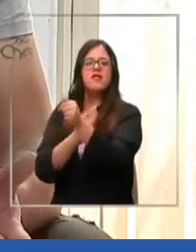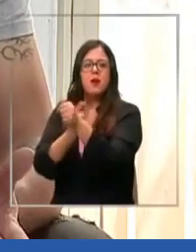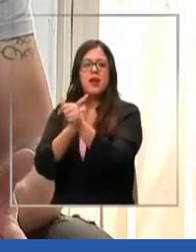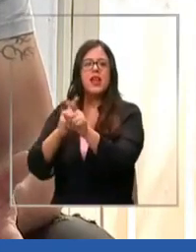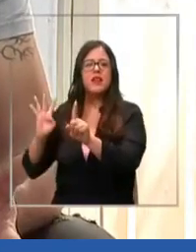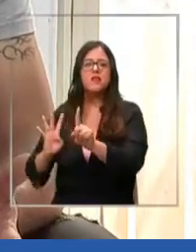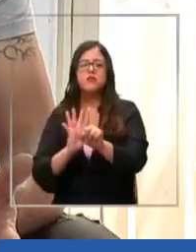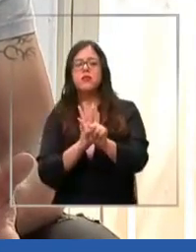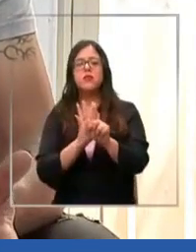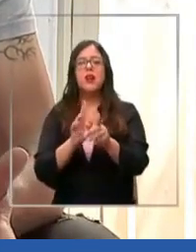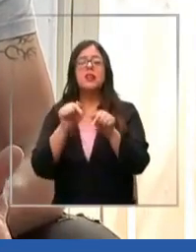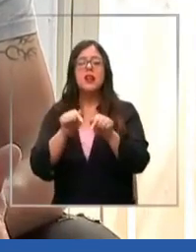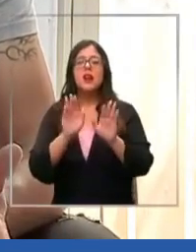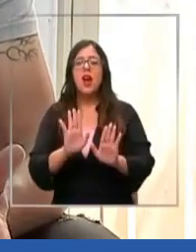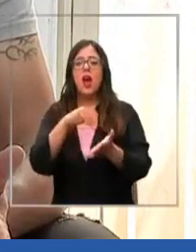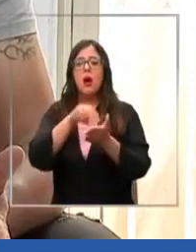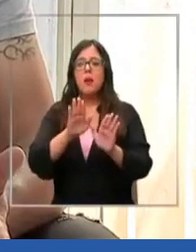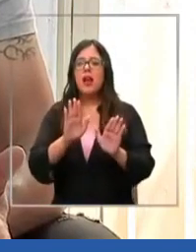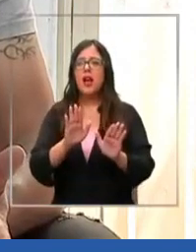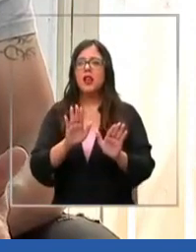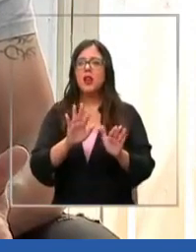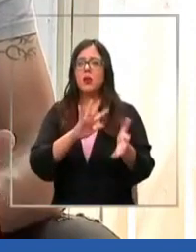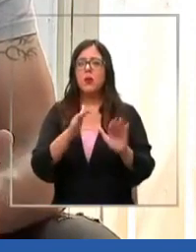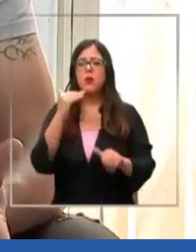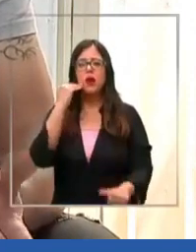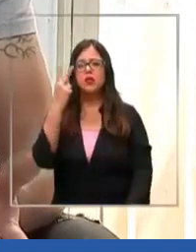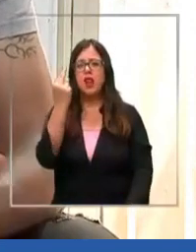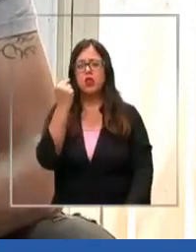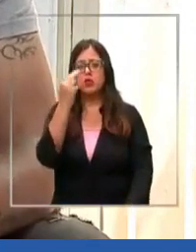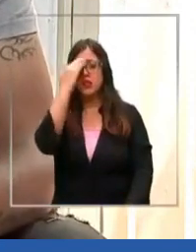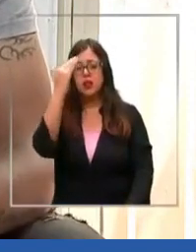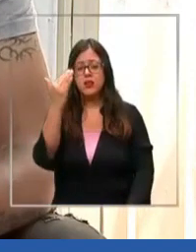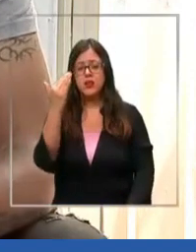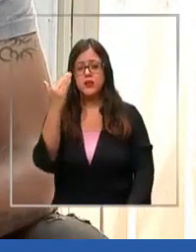estuvimos esperando hasta como a la... como un cuarto para las 12 más o menos.